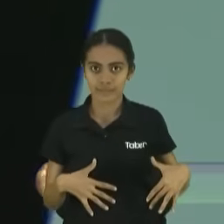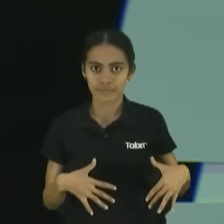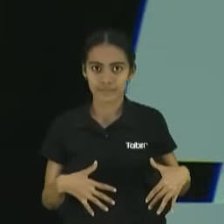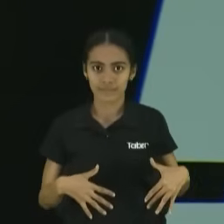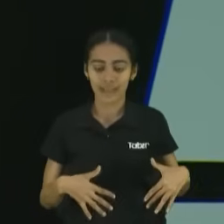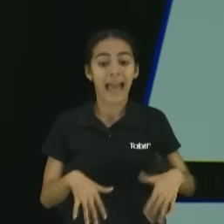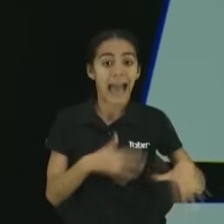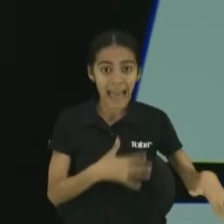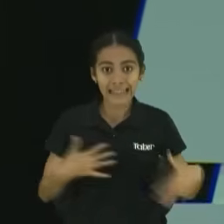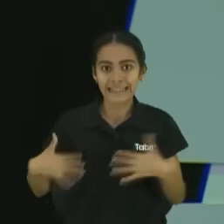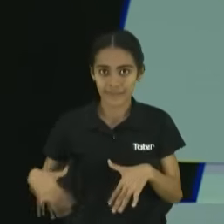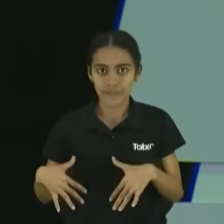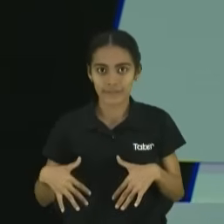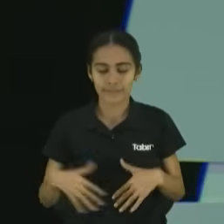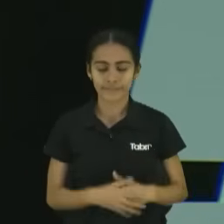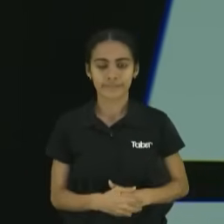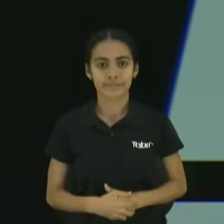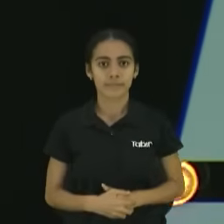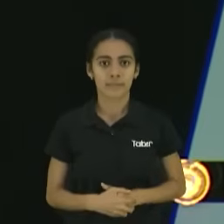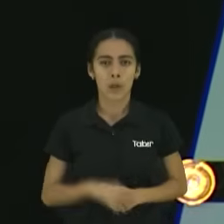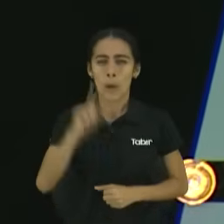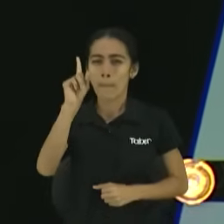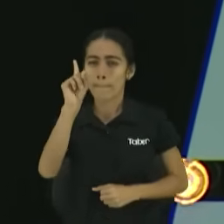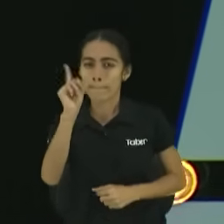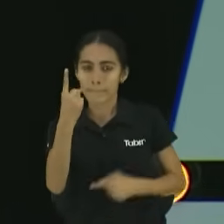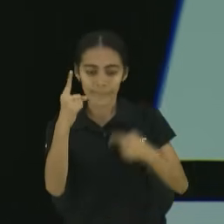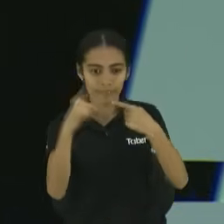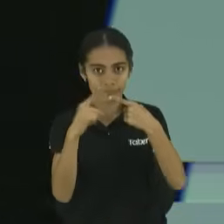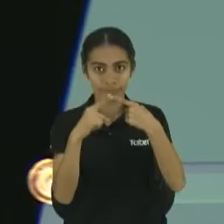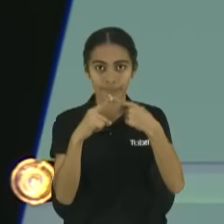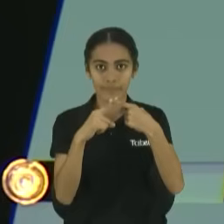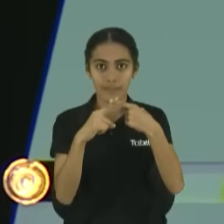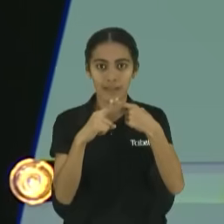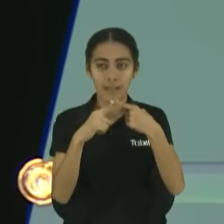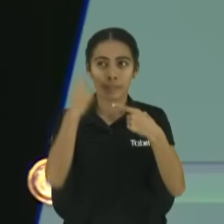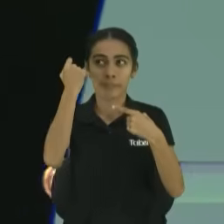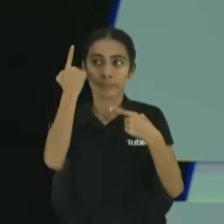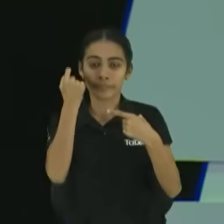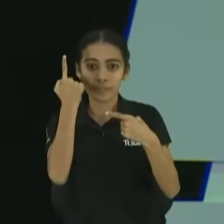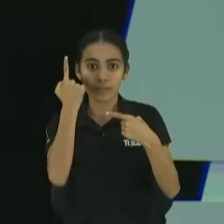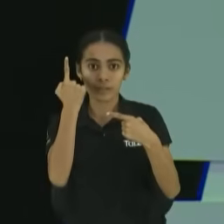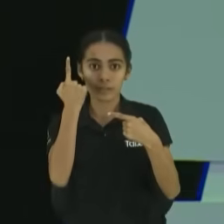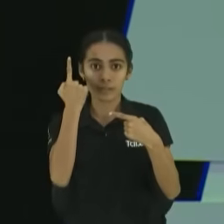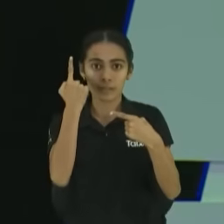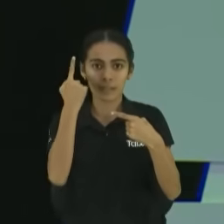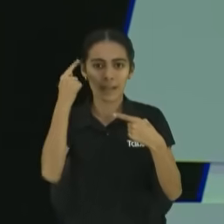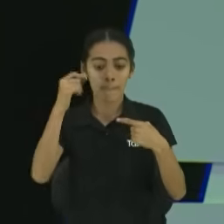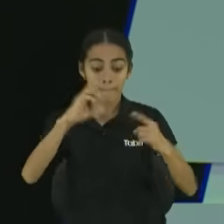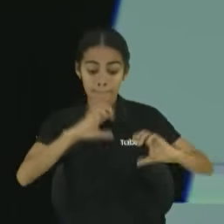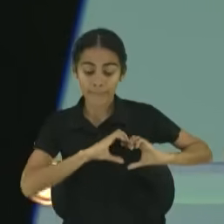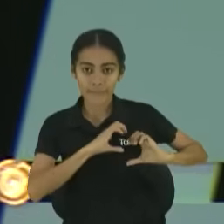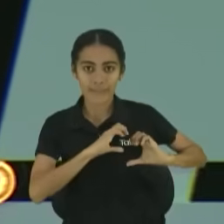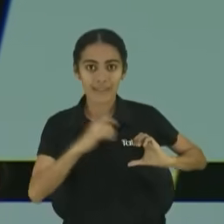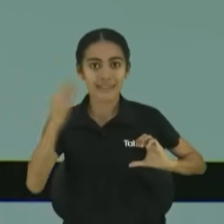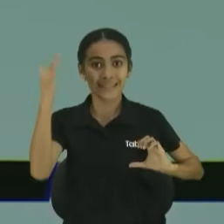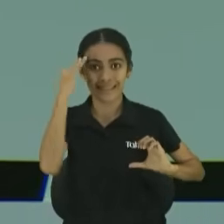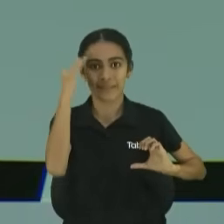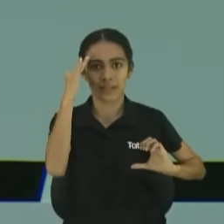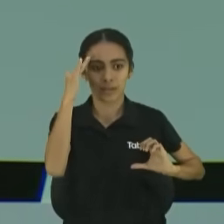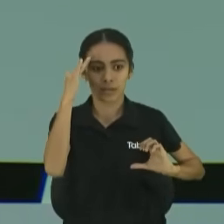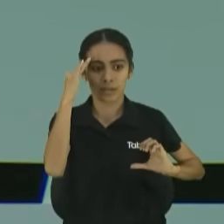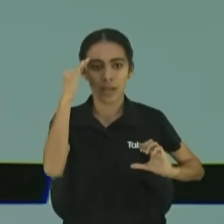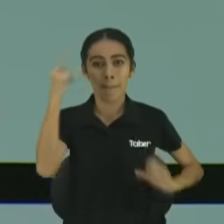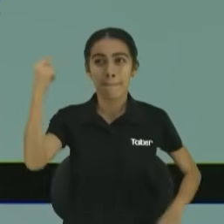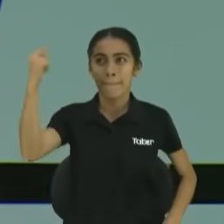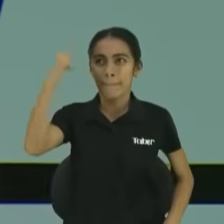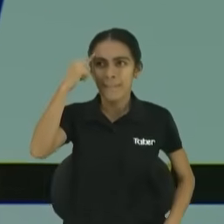Santo acciona. Y lo primero que me arranca de mi entendimiento y de mi corazón es mi estado